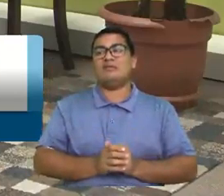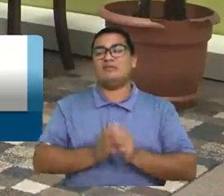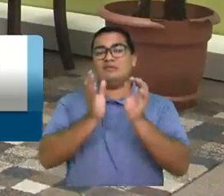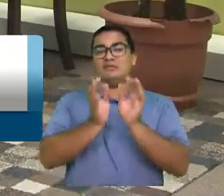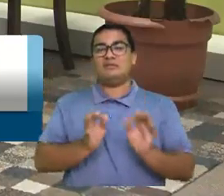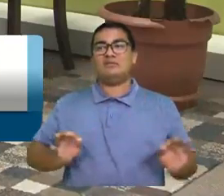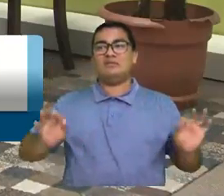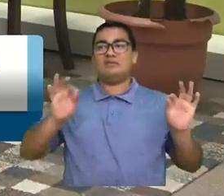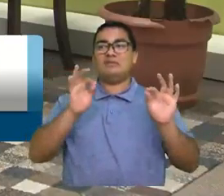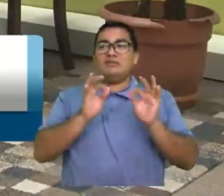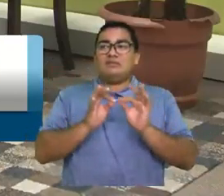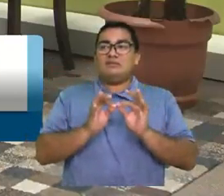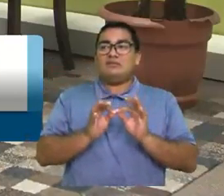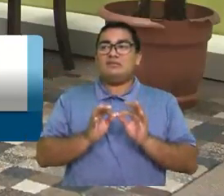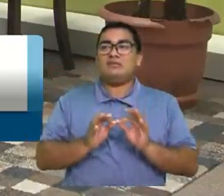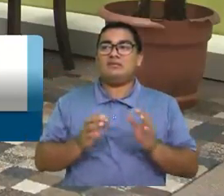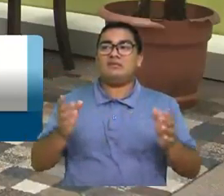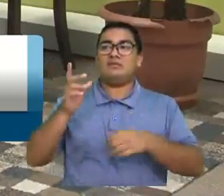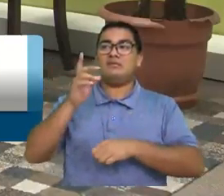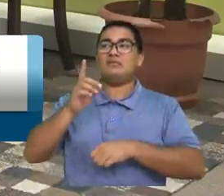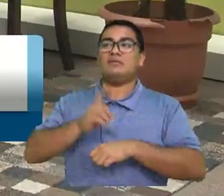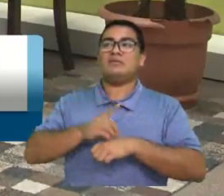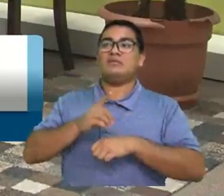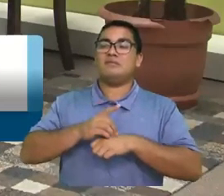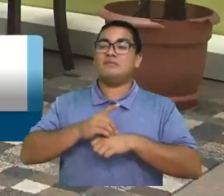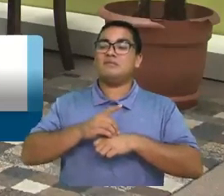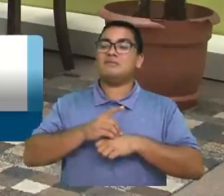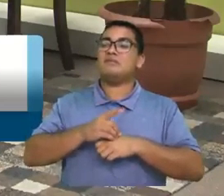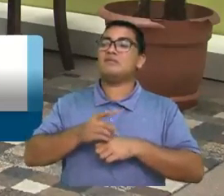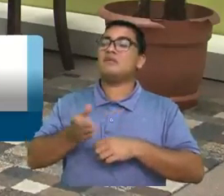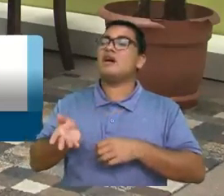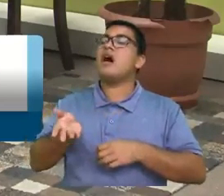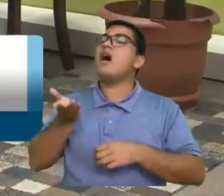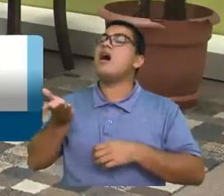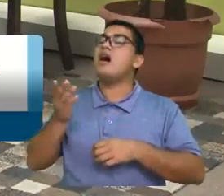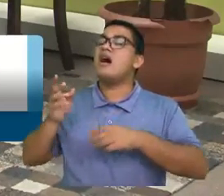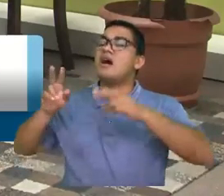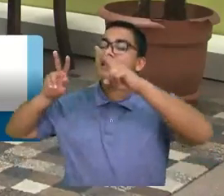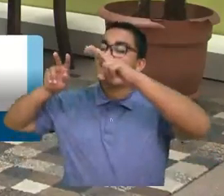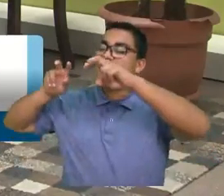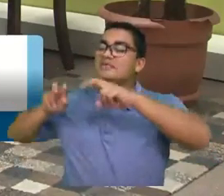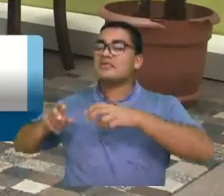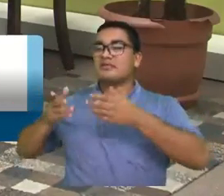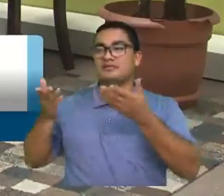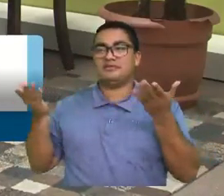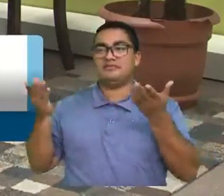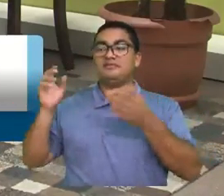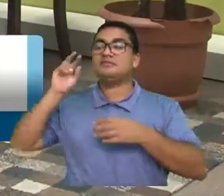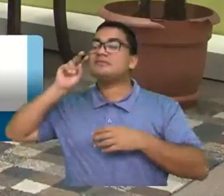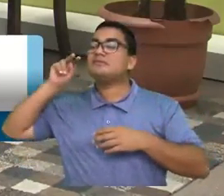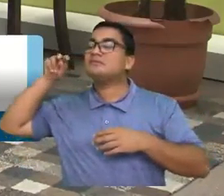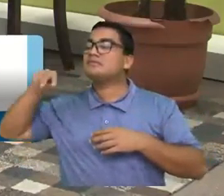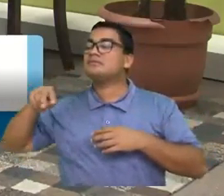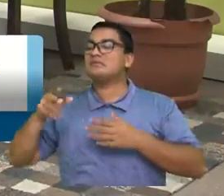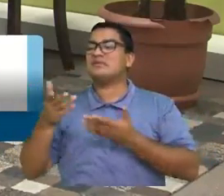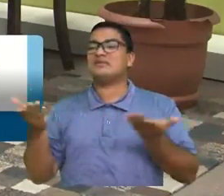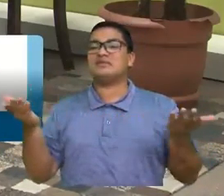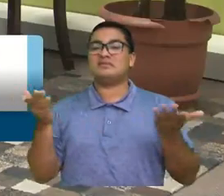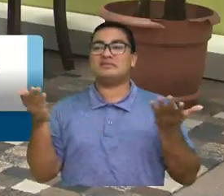el diagnóstico vos lo haces cuando vos abrís la boca del paciente y vos revisás. Y entonces ahí vos mirás